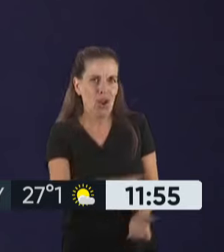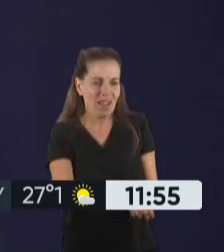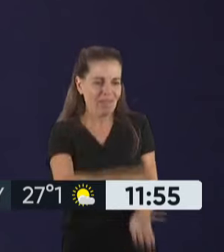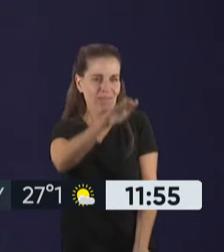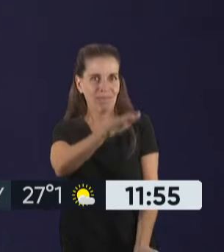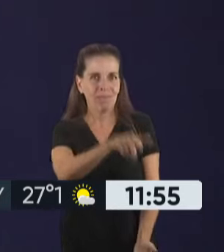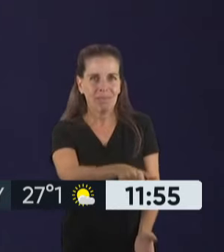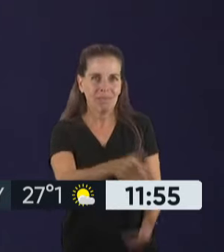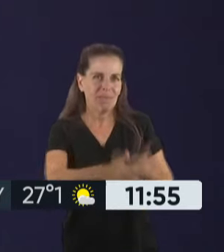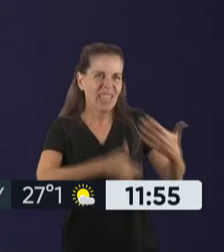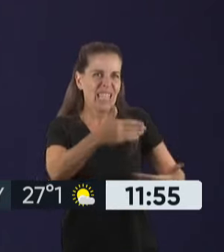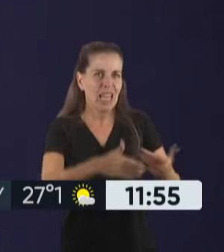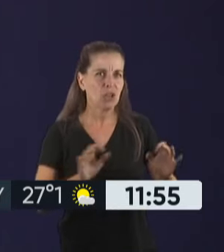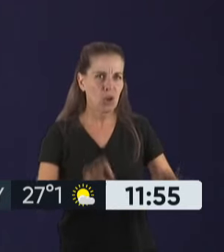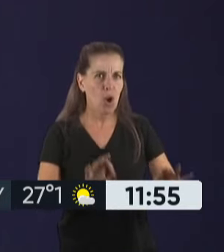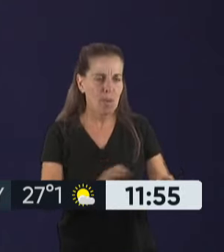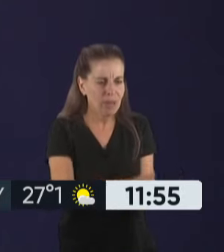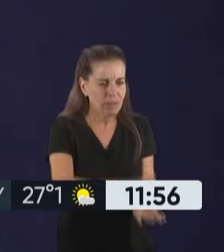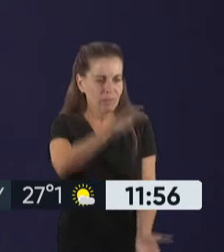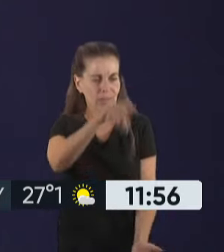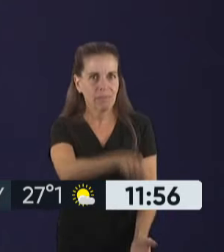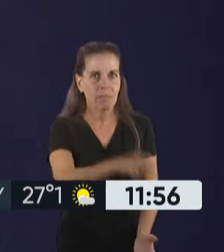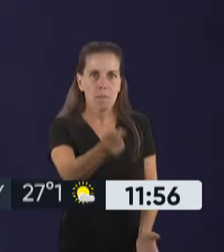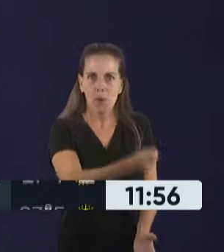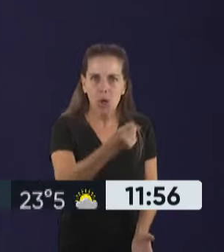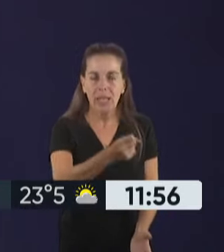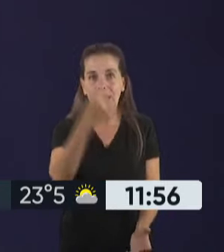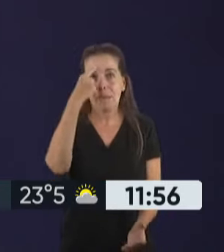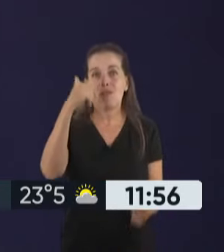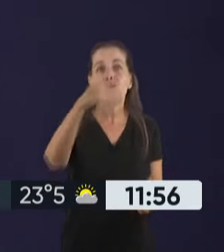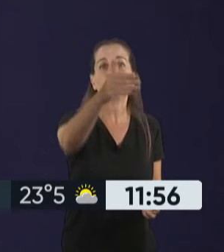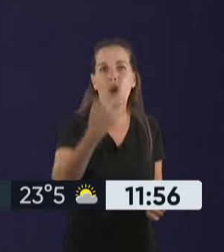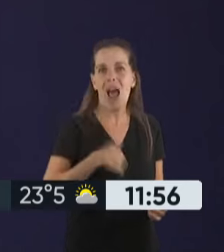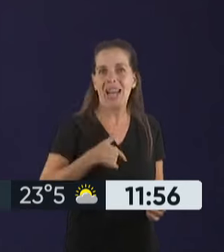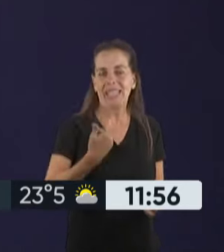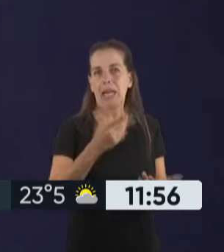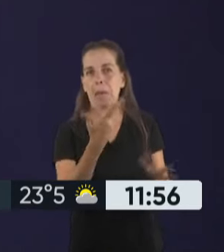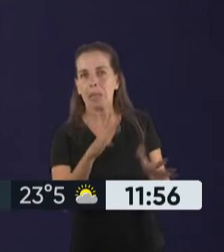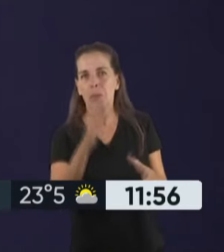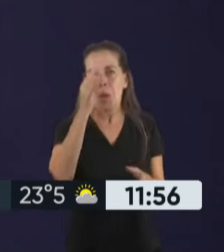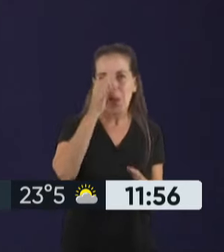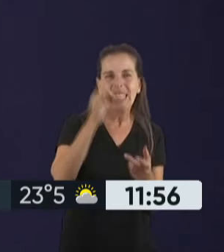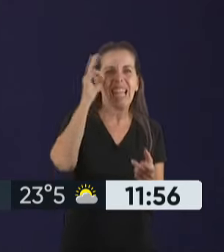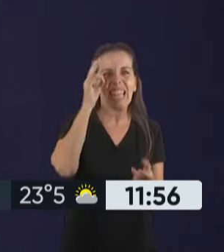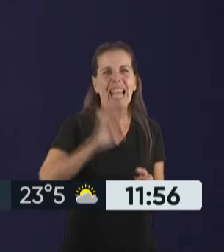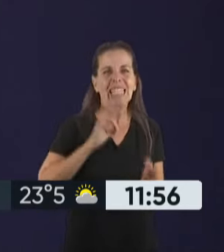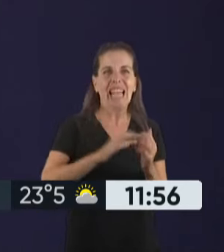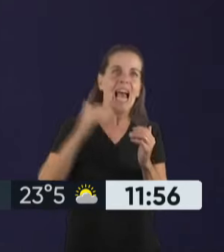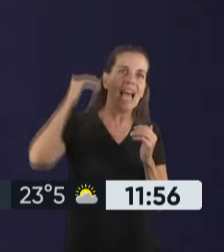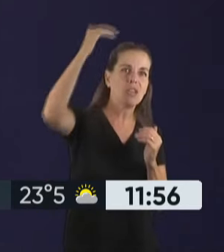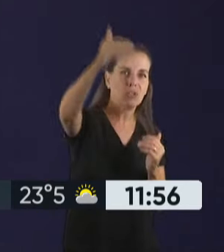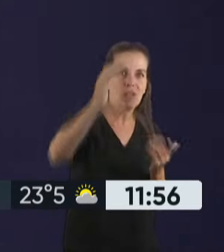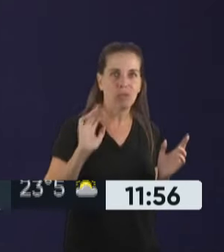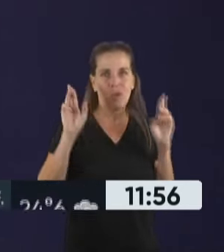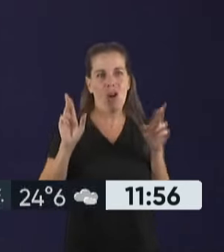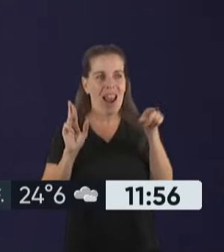y de ese desarrollo integral depende la Argentina Dentro de 20 o 30 años en la cual esperemos que sigas